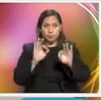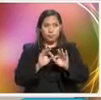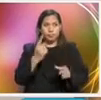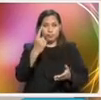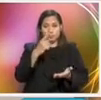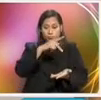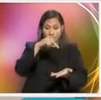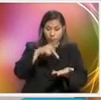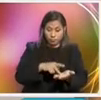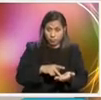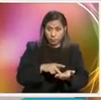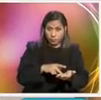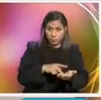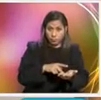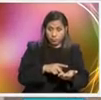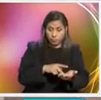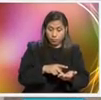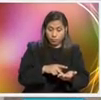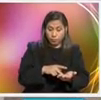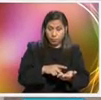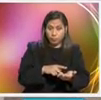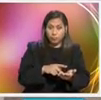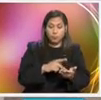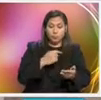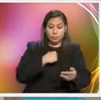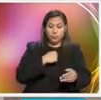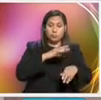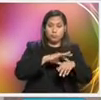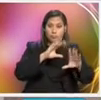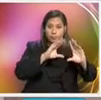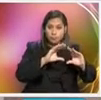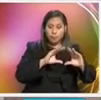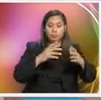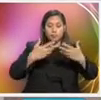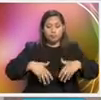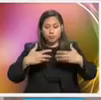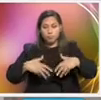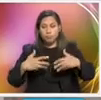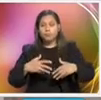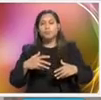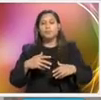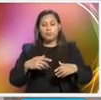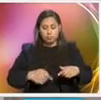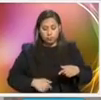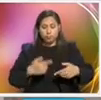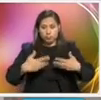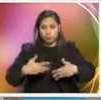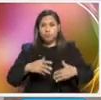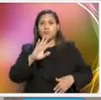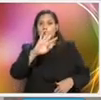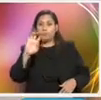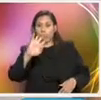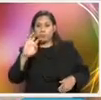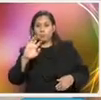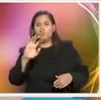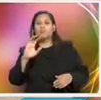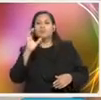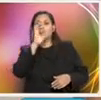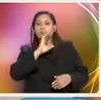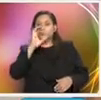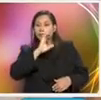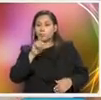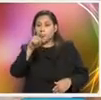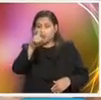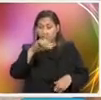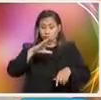nosotros ganamos de músculo, aceleramos el metabolismo 400 calorías. ¿Qué significa? Que si nos dedicamos a formar